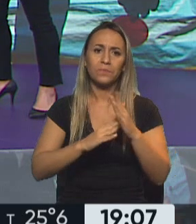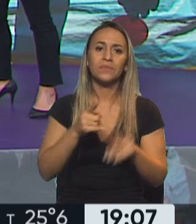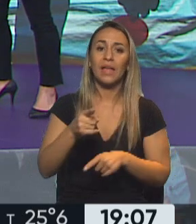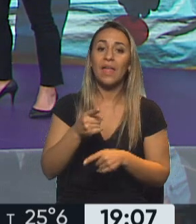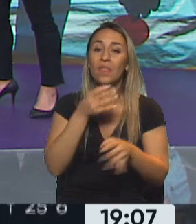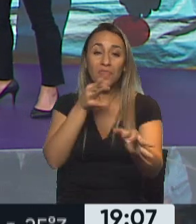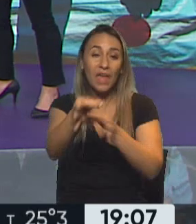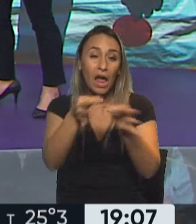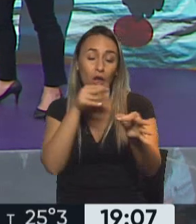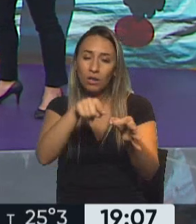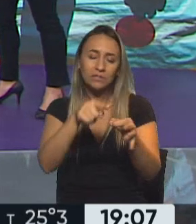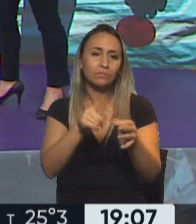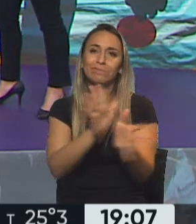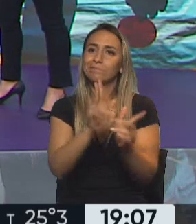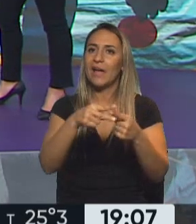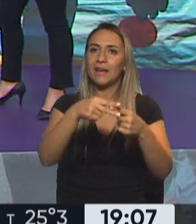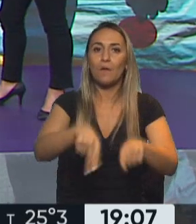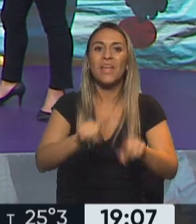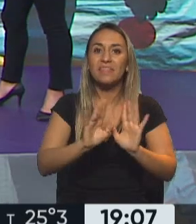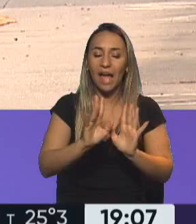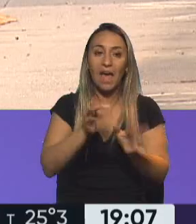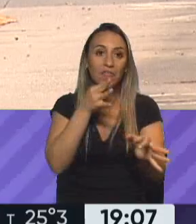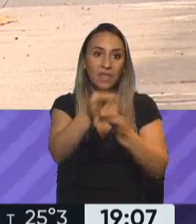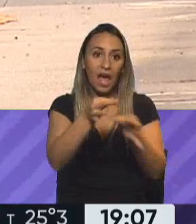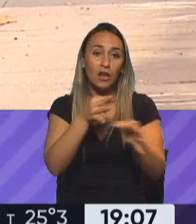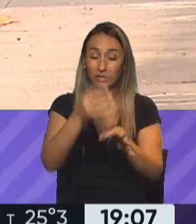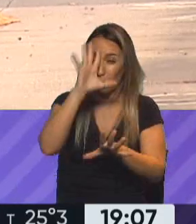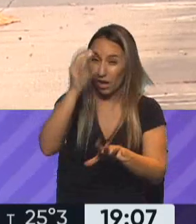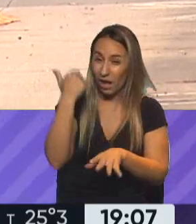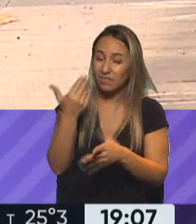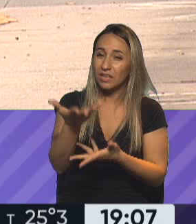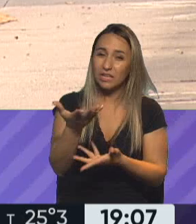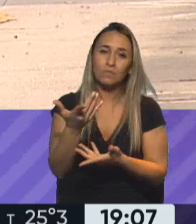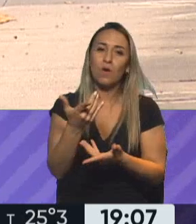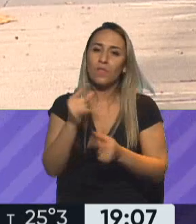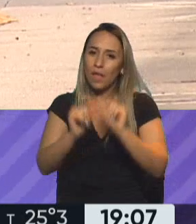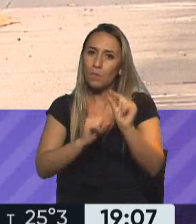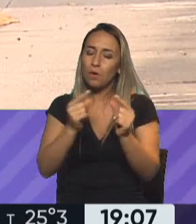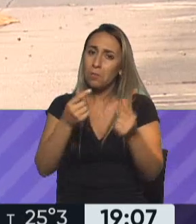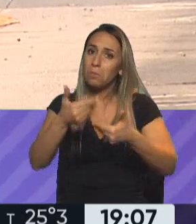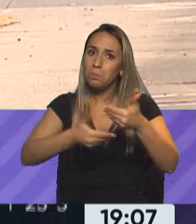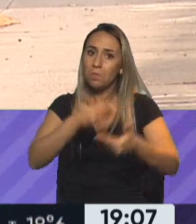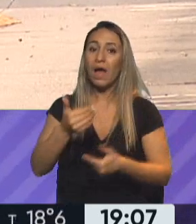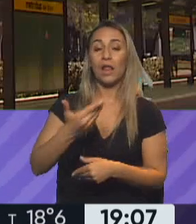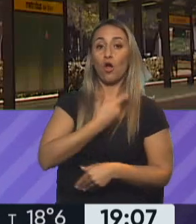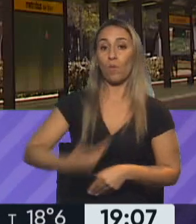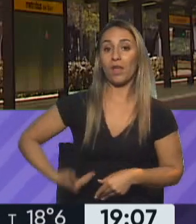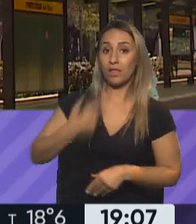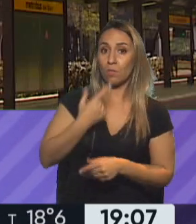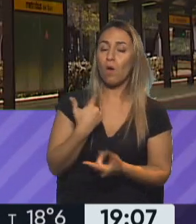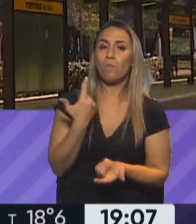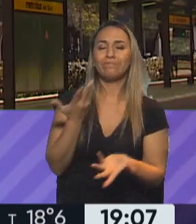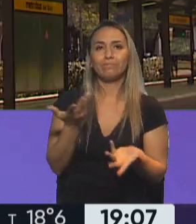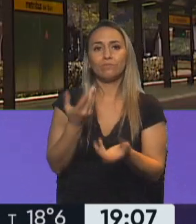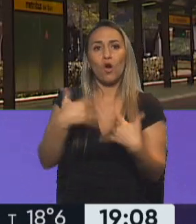como instrumento necesario. Bueno, ¿te acordás que estaba el Consejo Económico y Social? Que me parece que fue funcionando. Según el gobierno, muchas de las iniciativas que